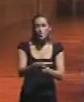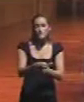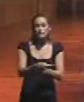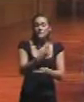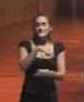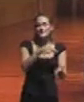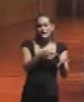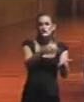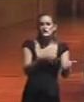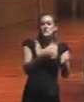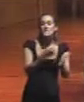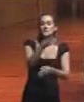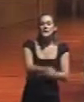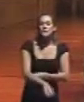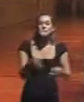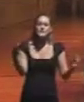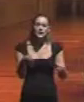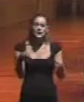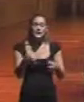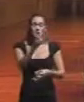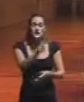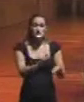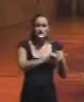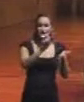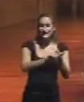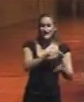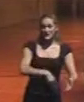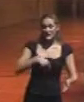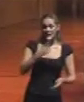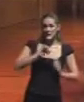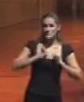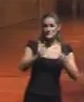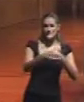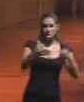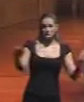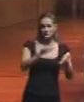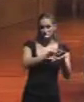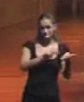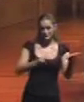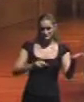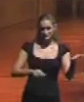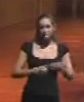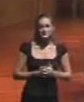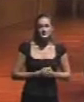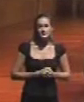exige año tras año también que la secretaria general tenga que dar lectura de la memoria del curso académico concluido.